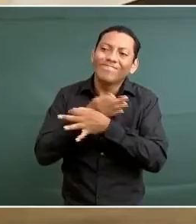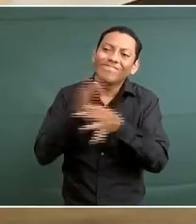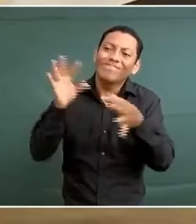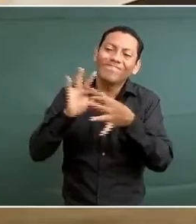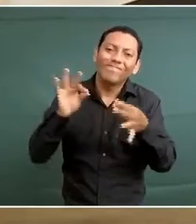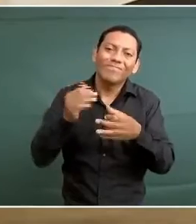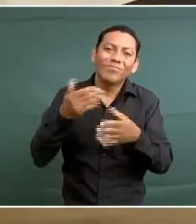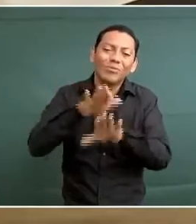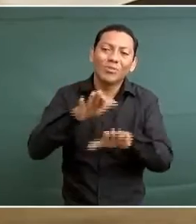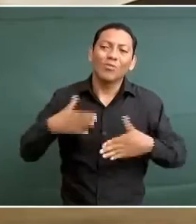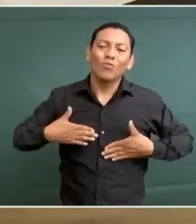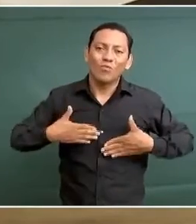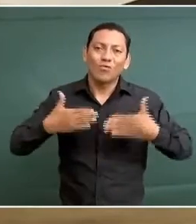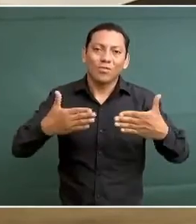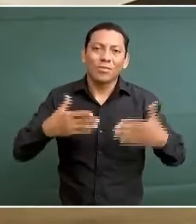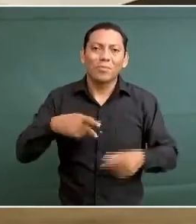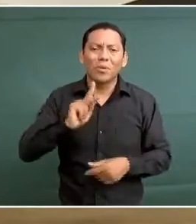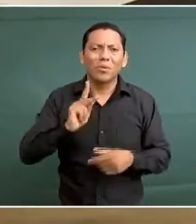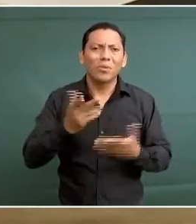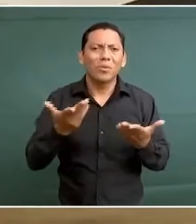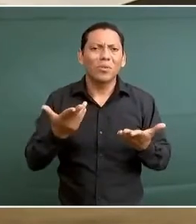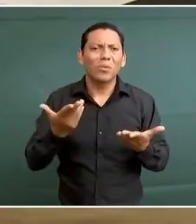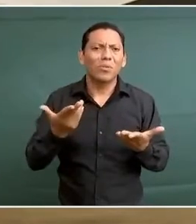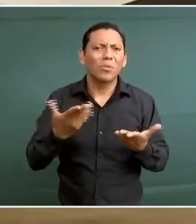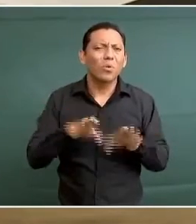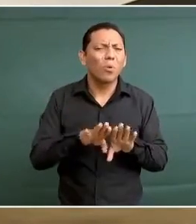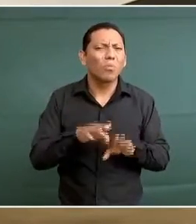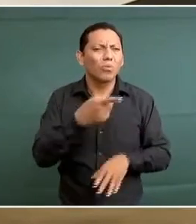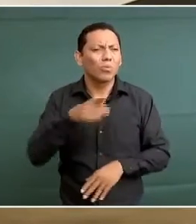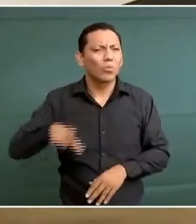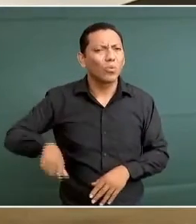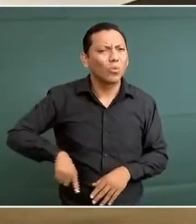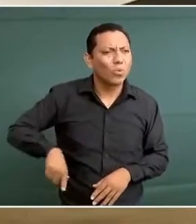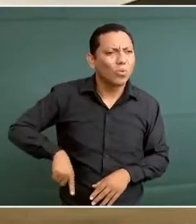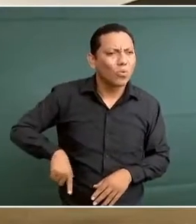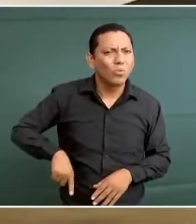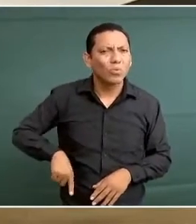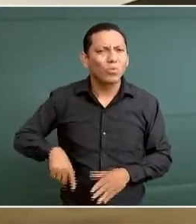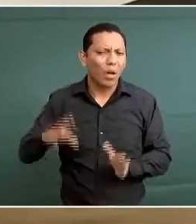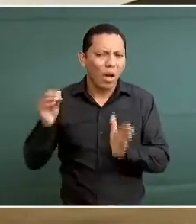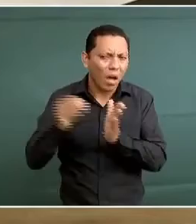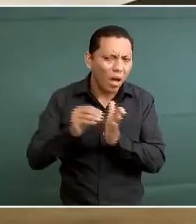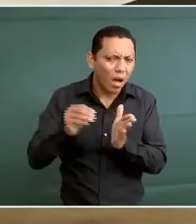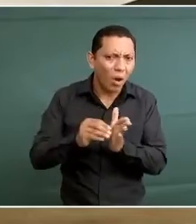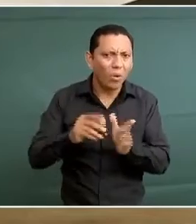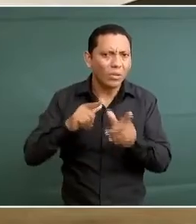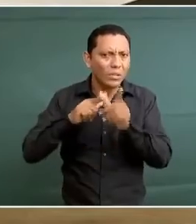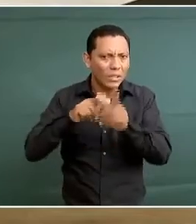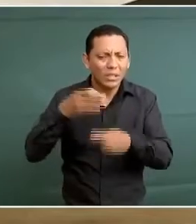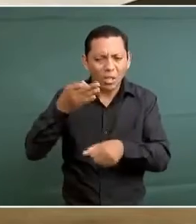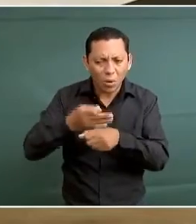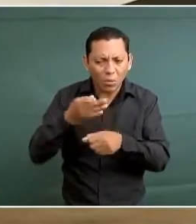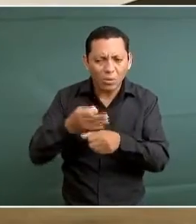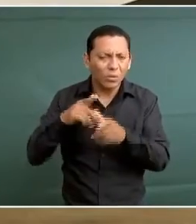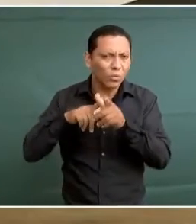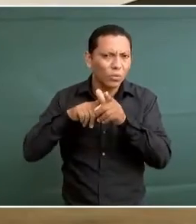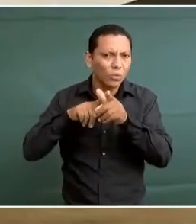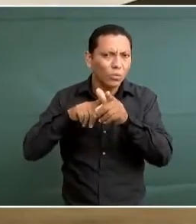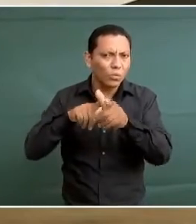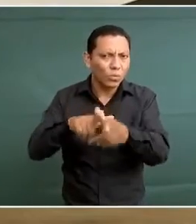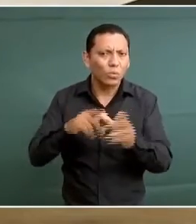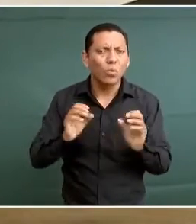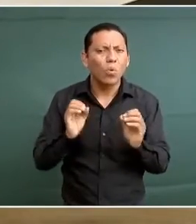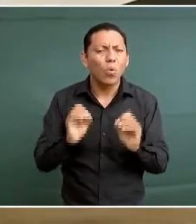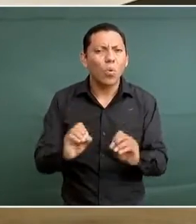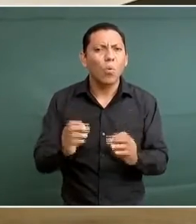pero ¿hasta dónde el gobierno está dispuesto a mantener las condiciones que están actualmente o